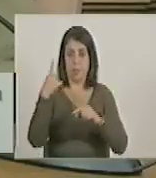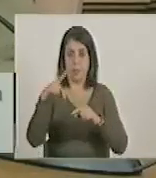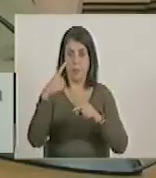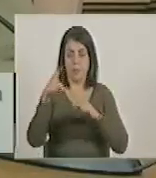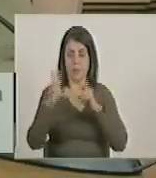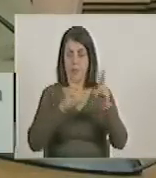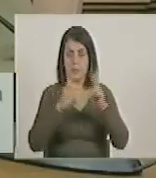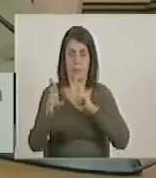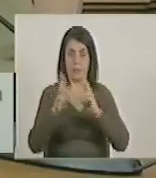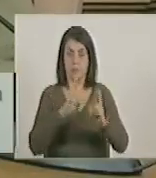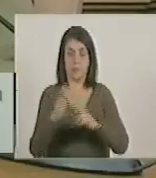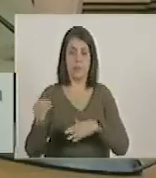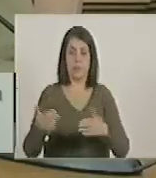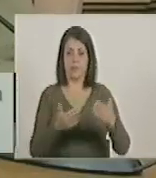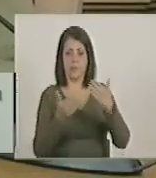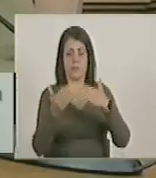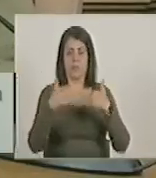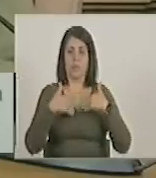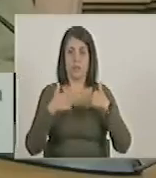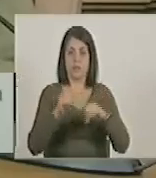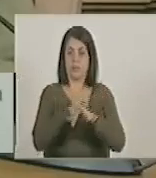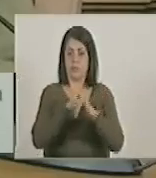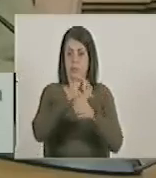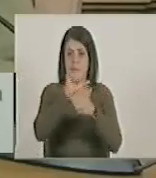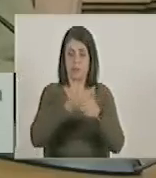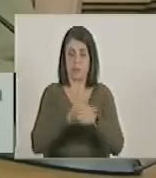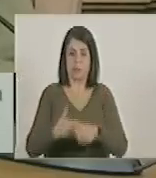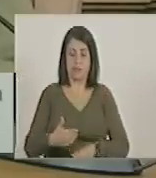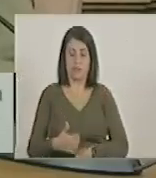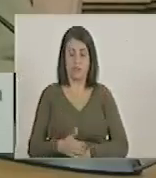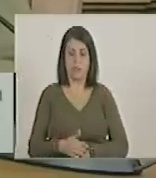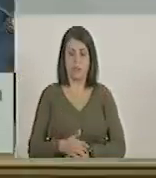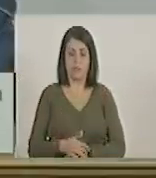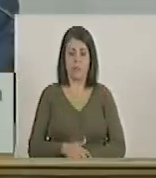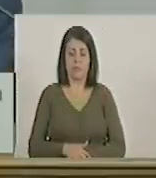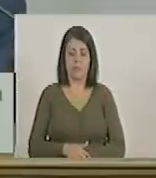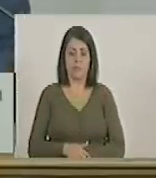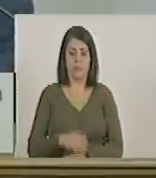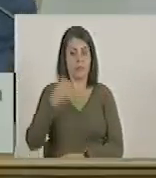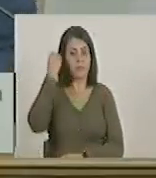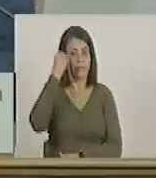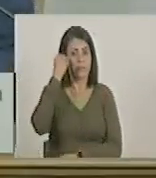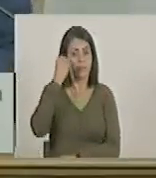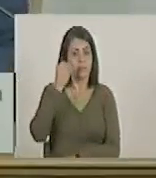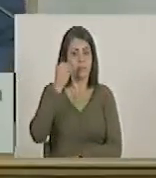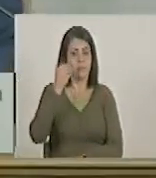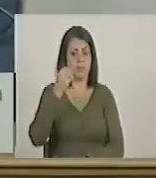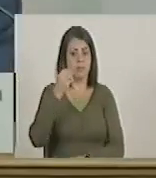derechos relacionados con los servicios de salud. Es todo, ciudadano vicepresidente. En consideración.